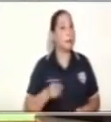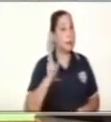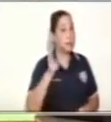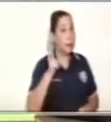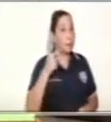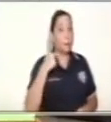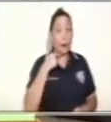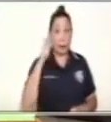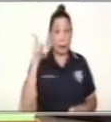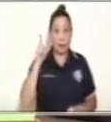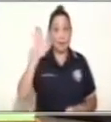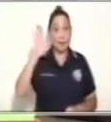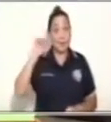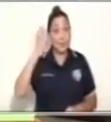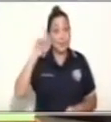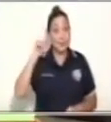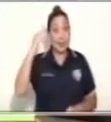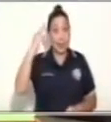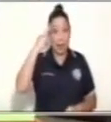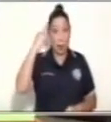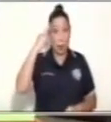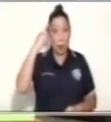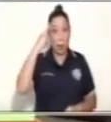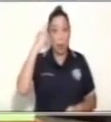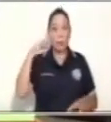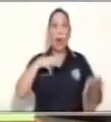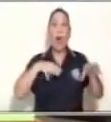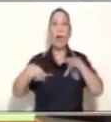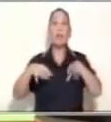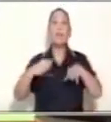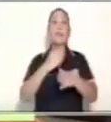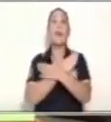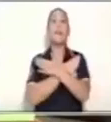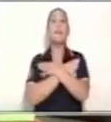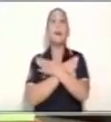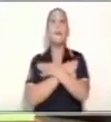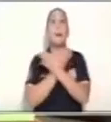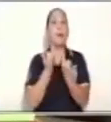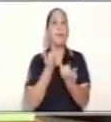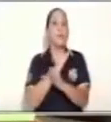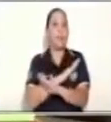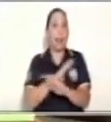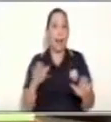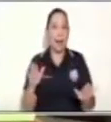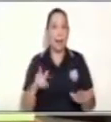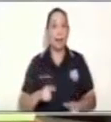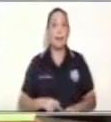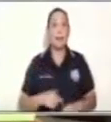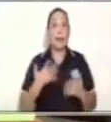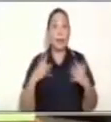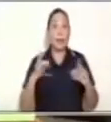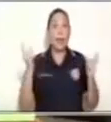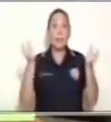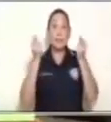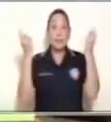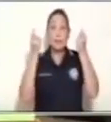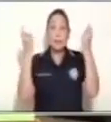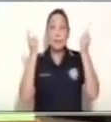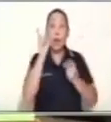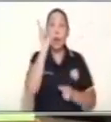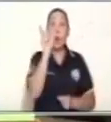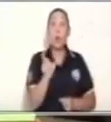de ti, recordándote las actividades del mes de mayo, las que ya pasaron y las que están por venir. Ya festejamos el Día de la